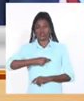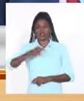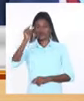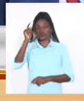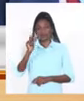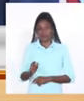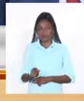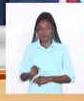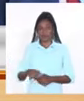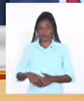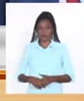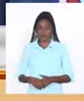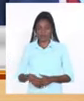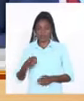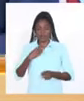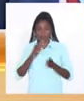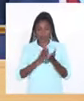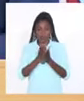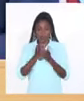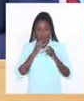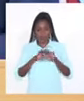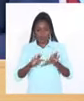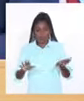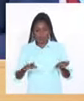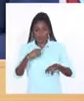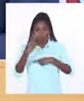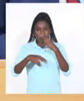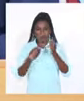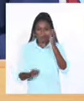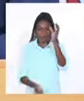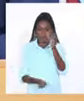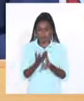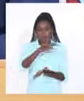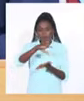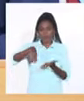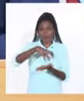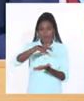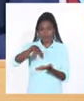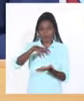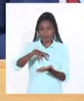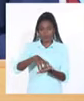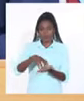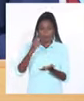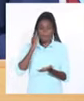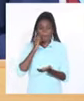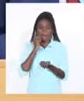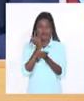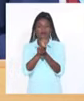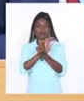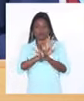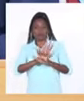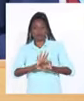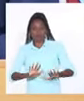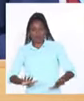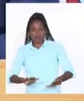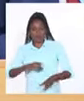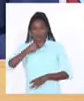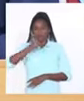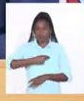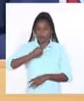y seguirá promoviendo la construcción de una sociedad cada vez más libre, democrática,